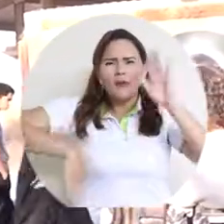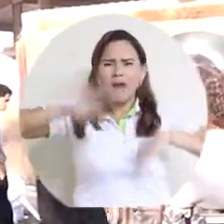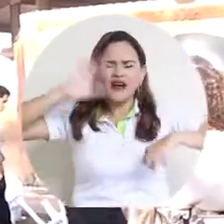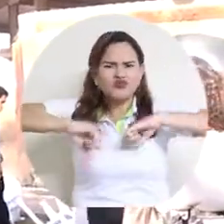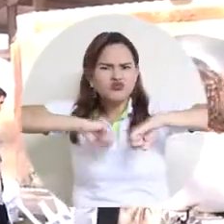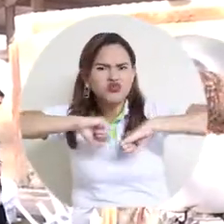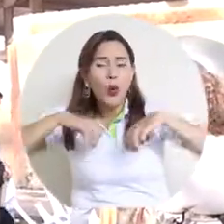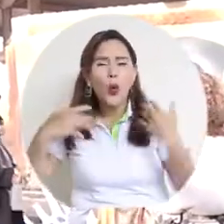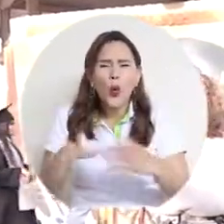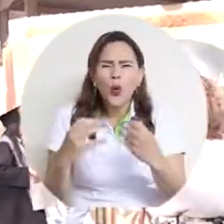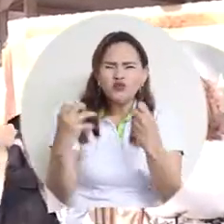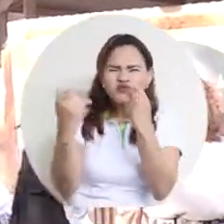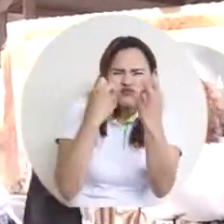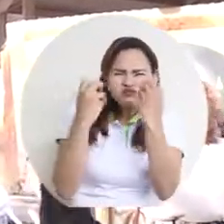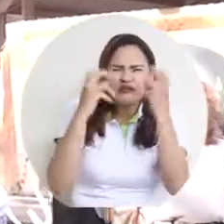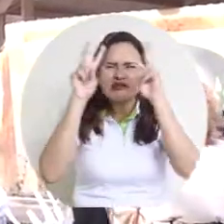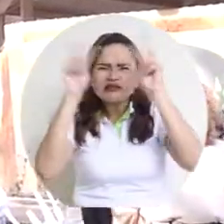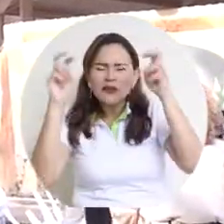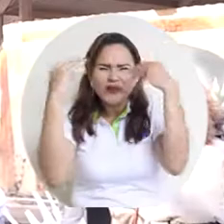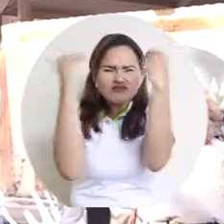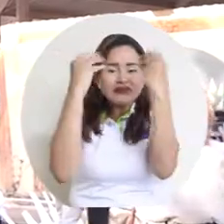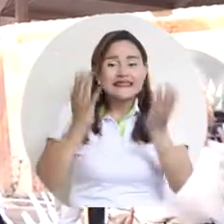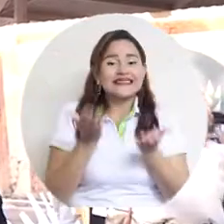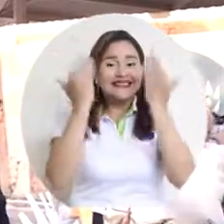Corte Suprema. Nosotros estuvimos